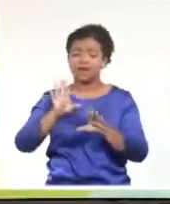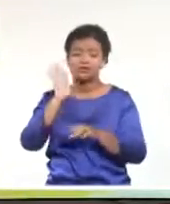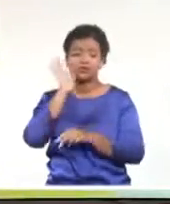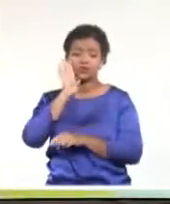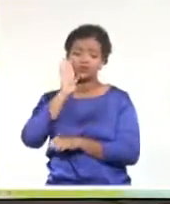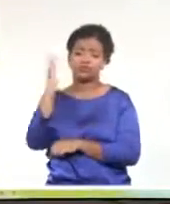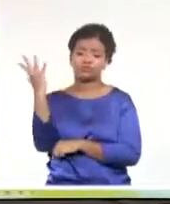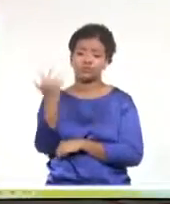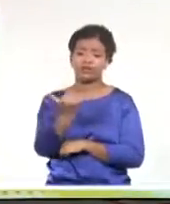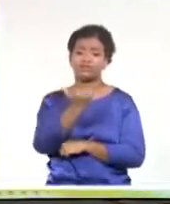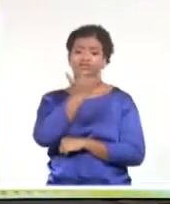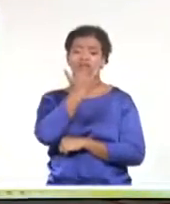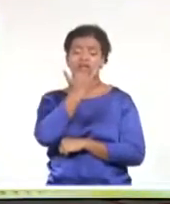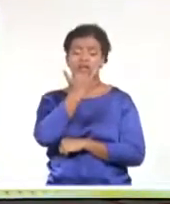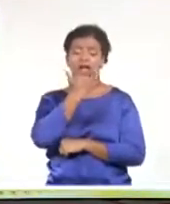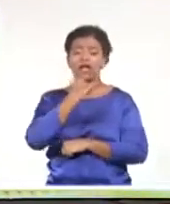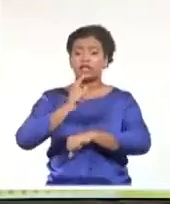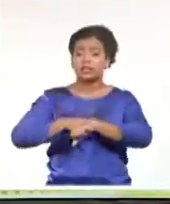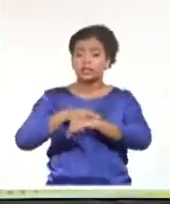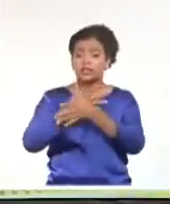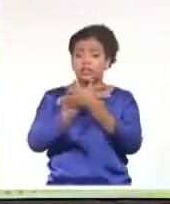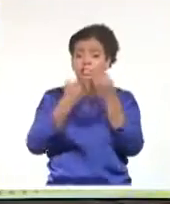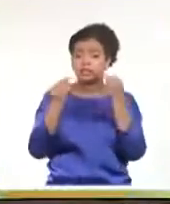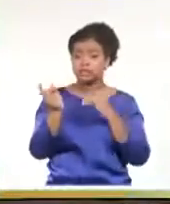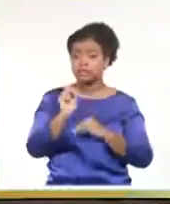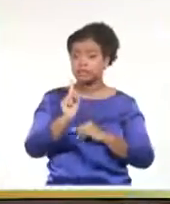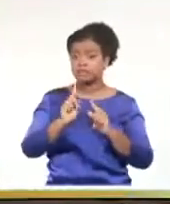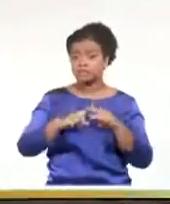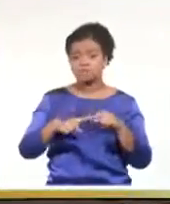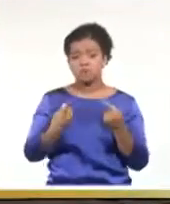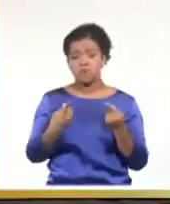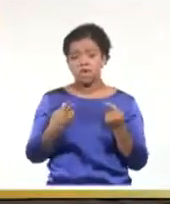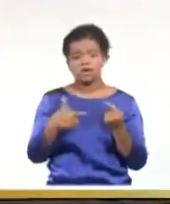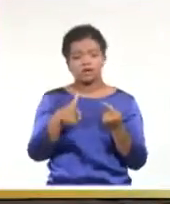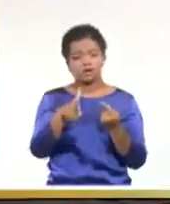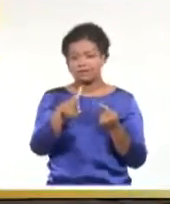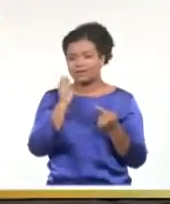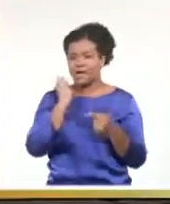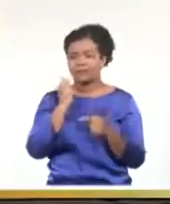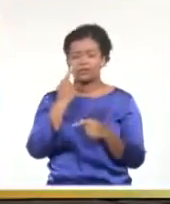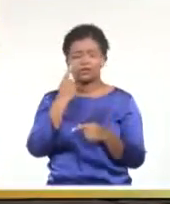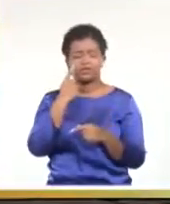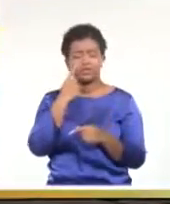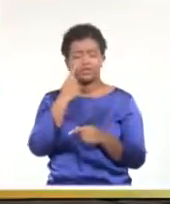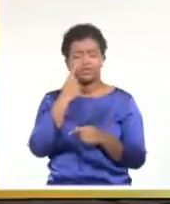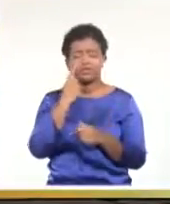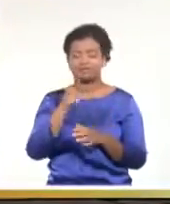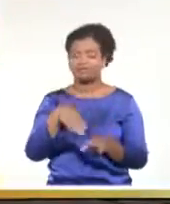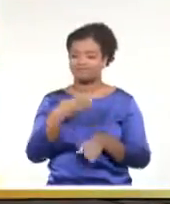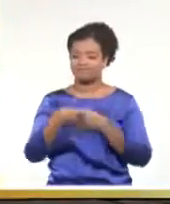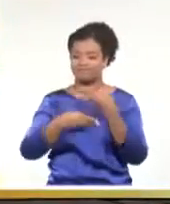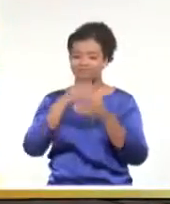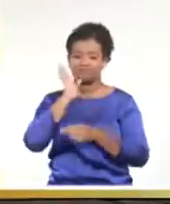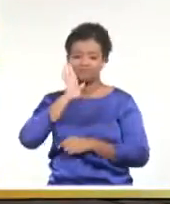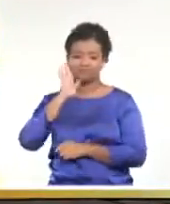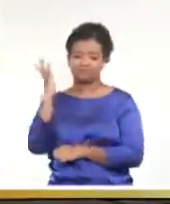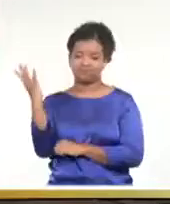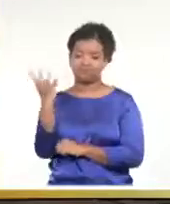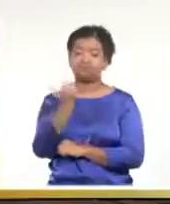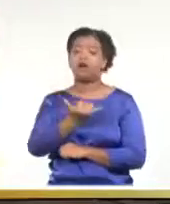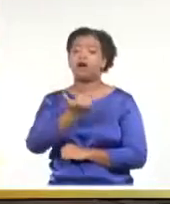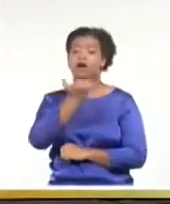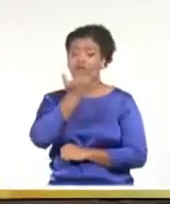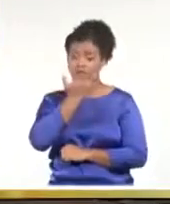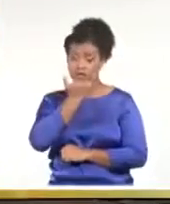que no hay tiempo para perder porque se acerca de manera rápida a puntos de inflexión peligrosos para la vida humana, desde